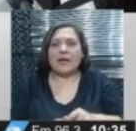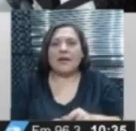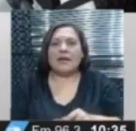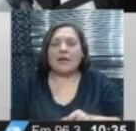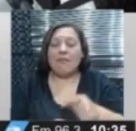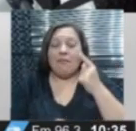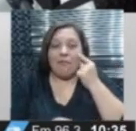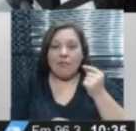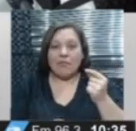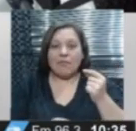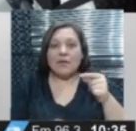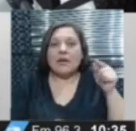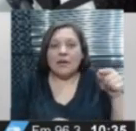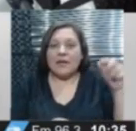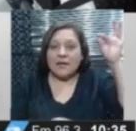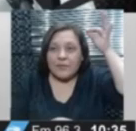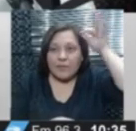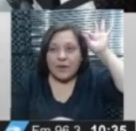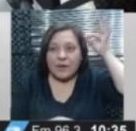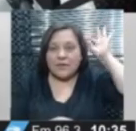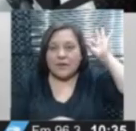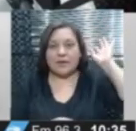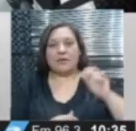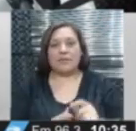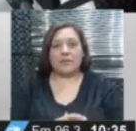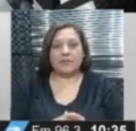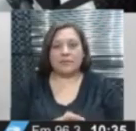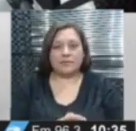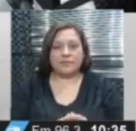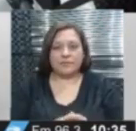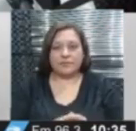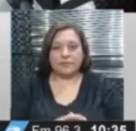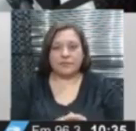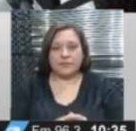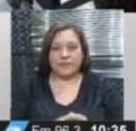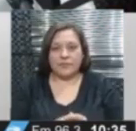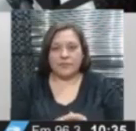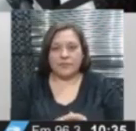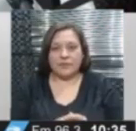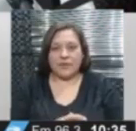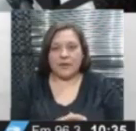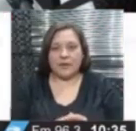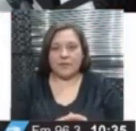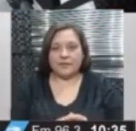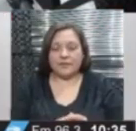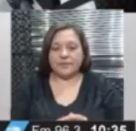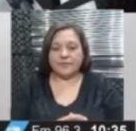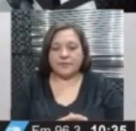gente de de auto de como quien dice de auto